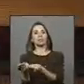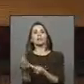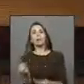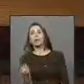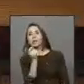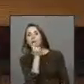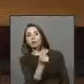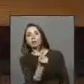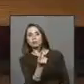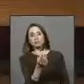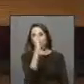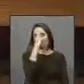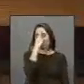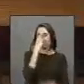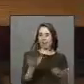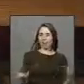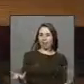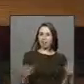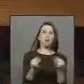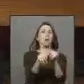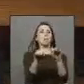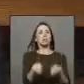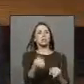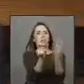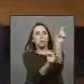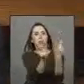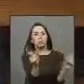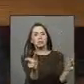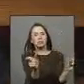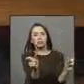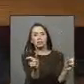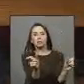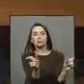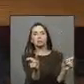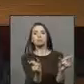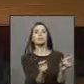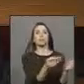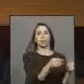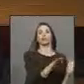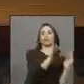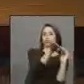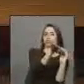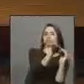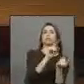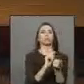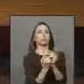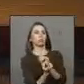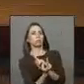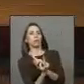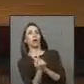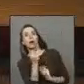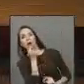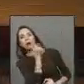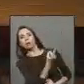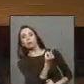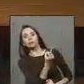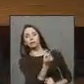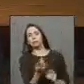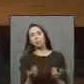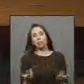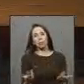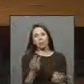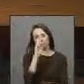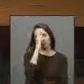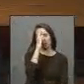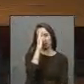requerimiento. Esto es lo más raro del mundo. Son los mismos que actúan en una parte como respaldo y en otra parte como requirentes. Esto es lo